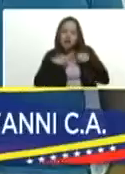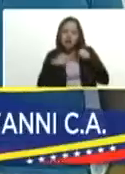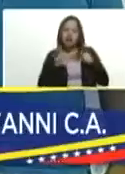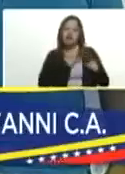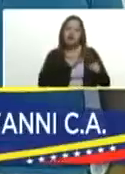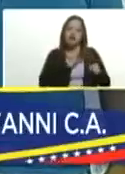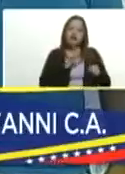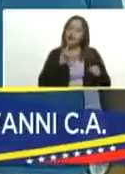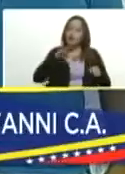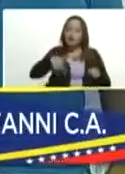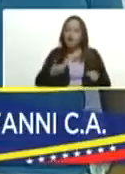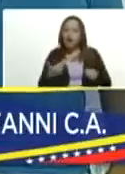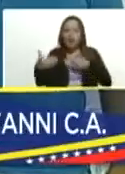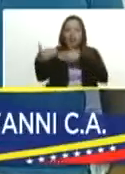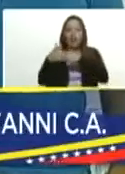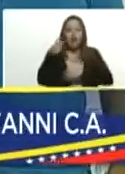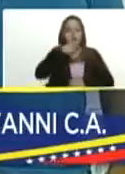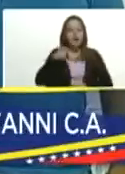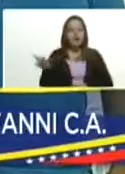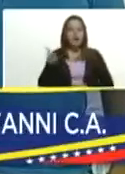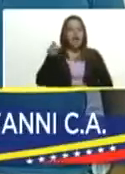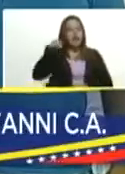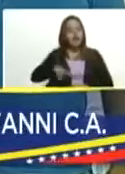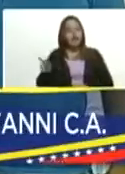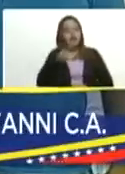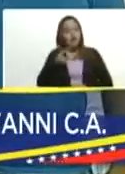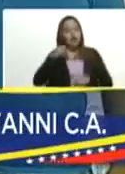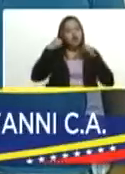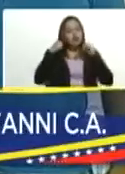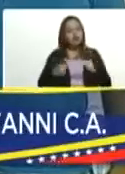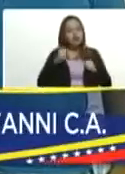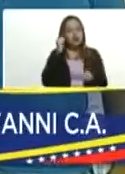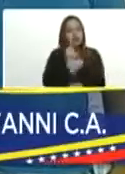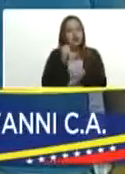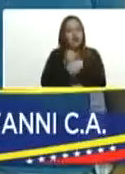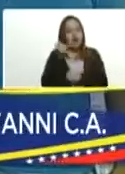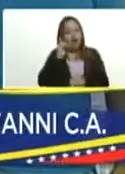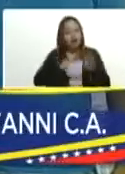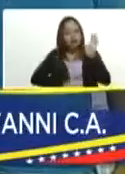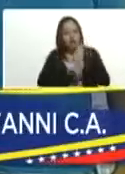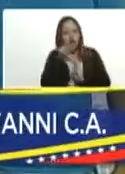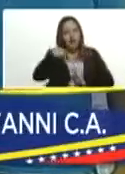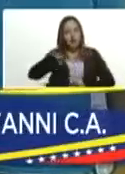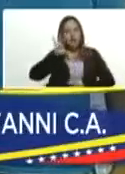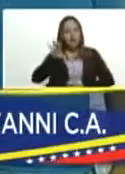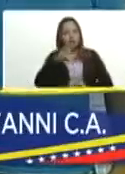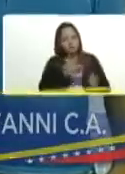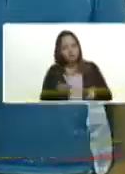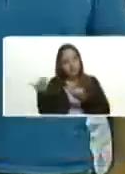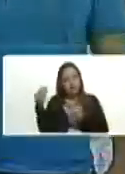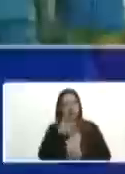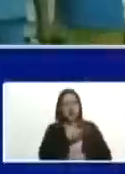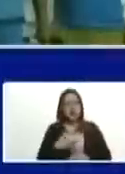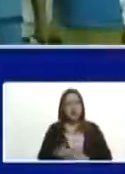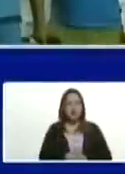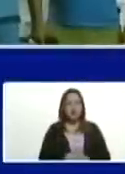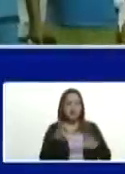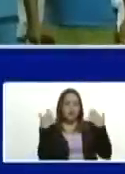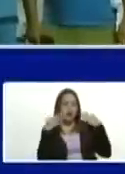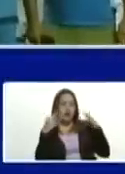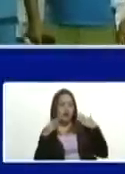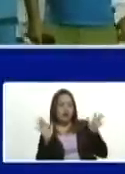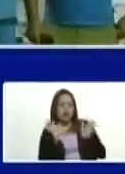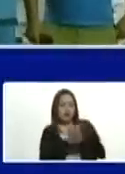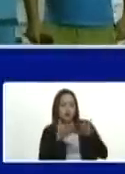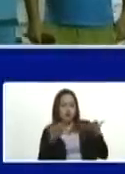pueda con el pueblo venezolano. Aquí hay un pueblo batallador, luchador, trabajador y que va a sacar adelante este país. Adelante, presidente. Un aplauso desde Cumaná,